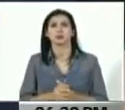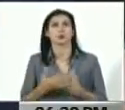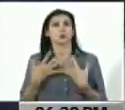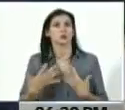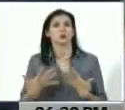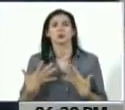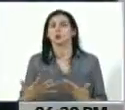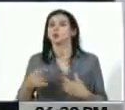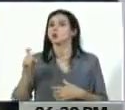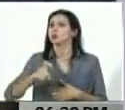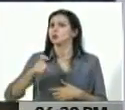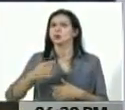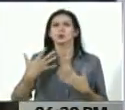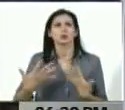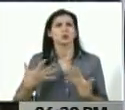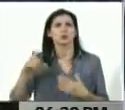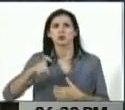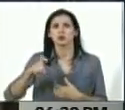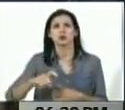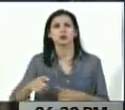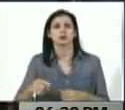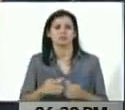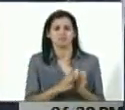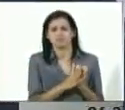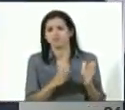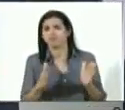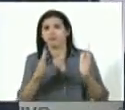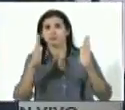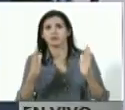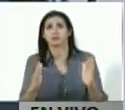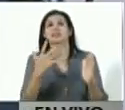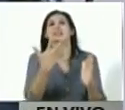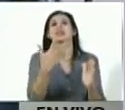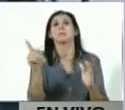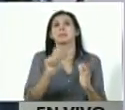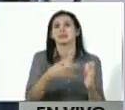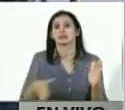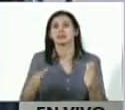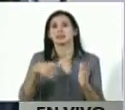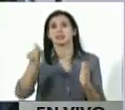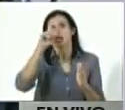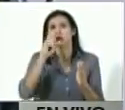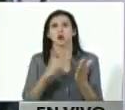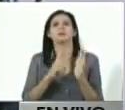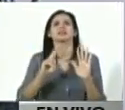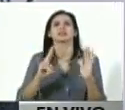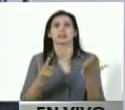imperiosa de que en el primer trimestre de este año